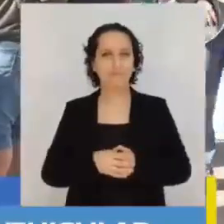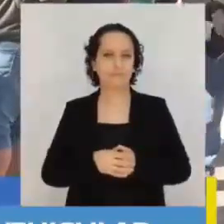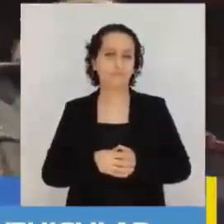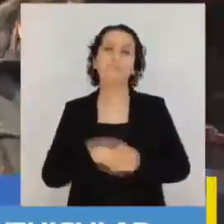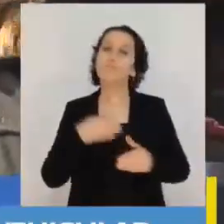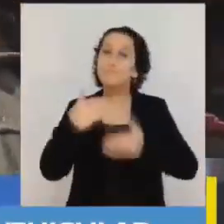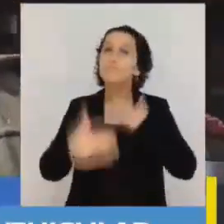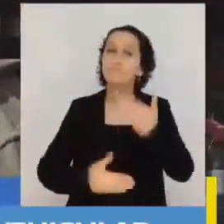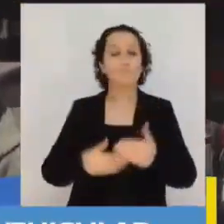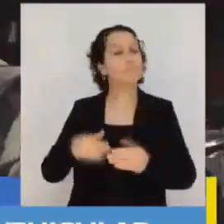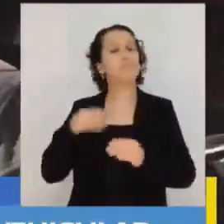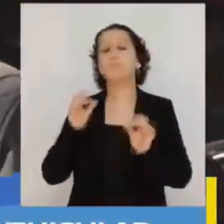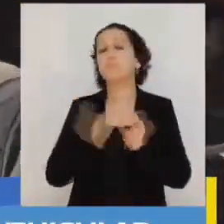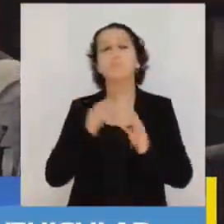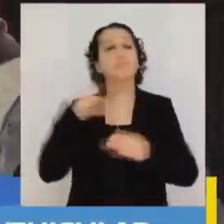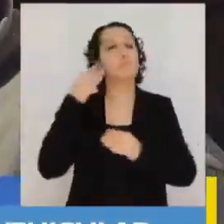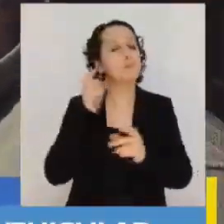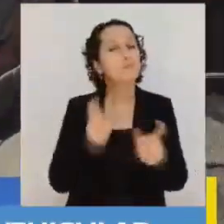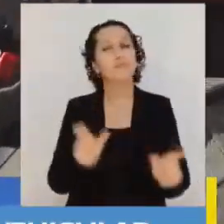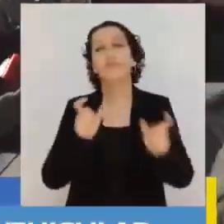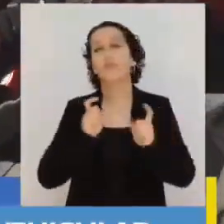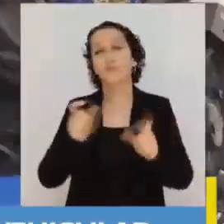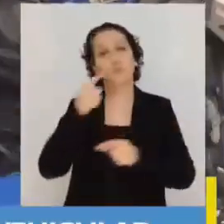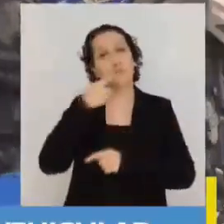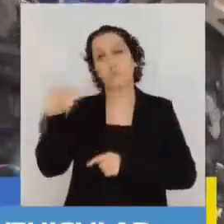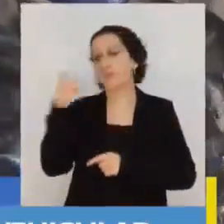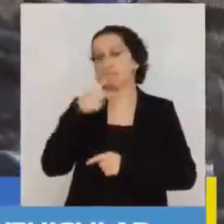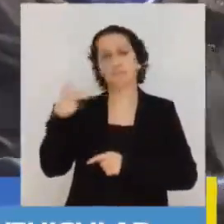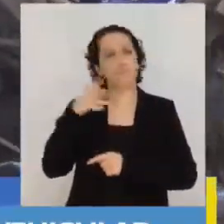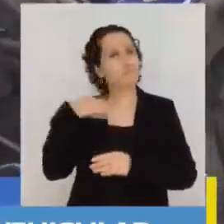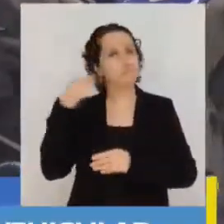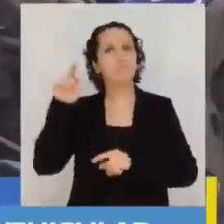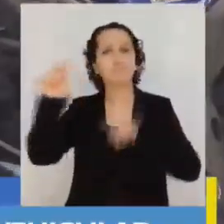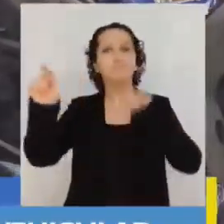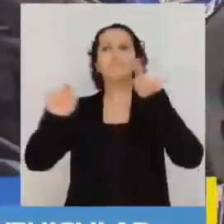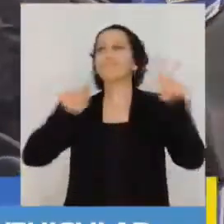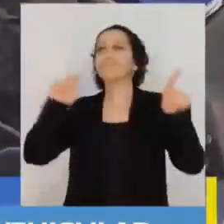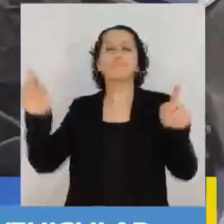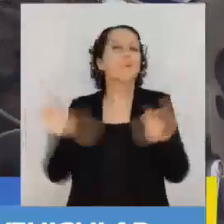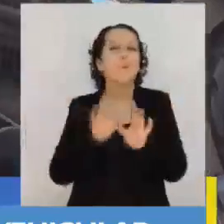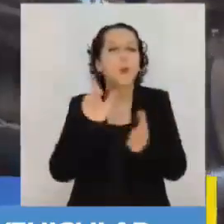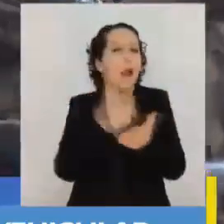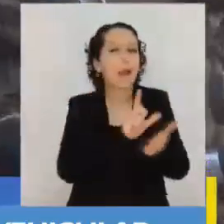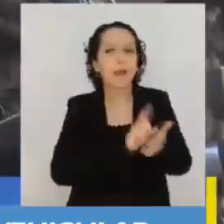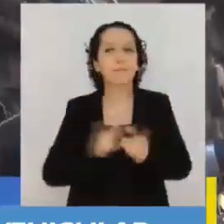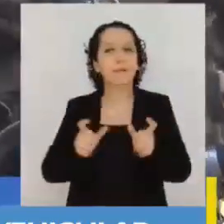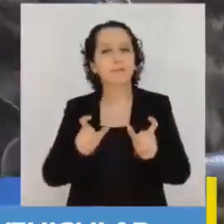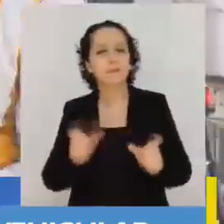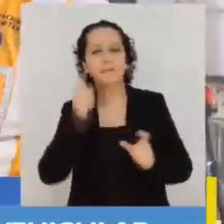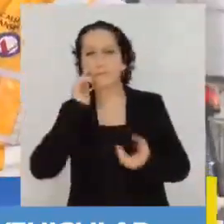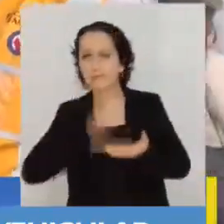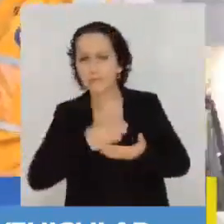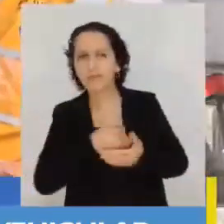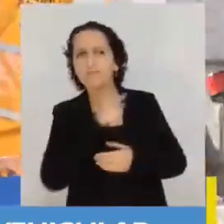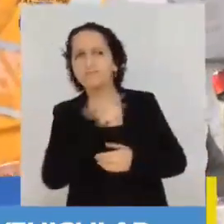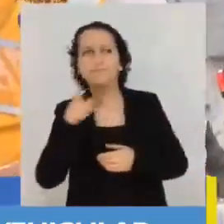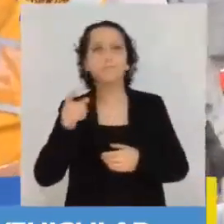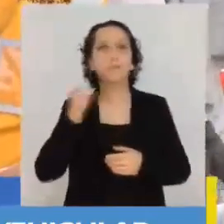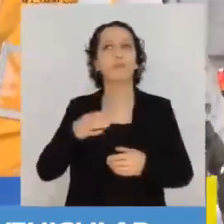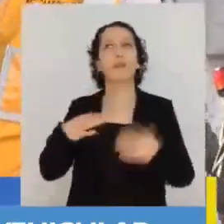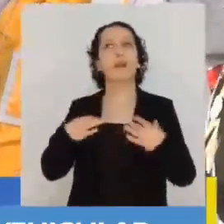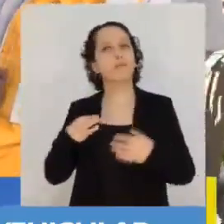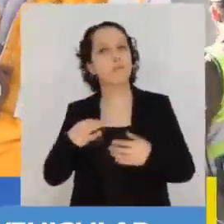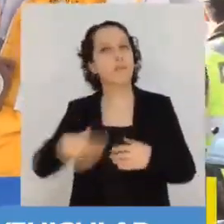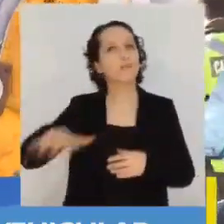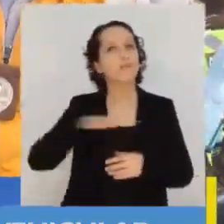desarrollándose de forma permanente durante las próximas semanas en distintos puntos de la ciudad, con el propósito de resguardar la seguridad de la